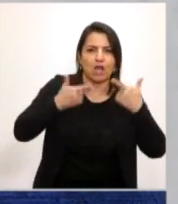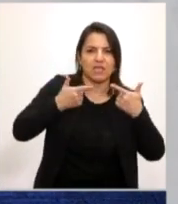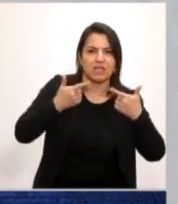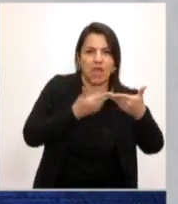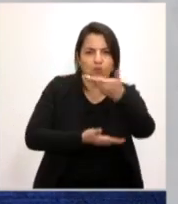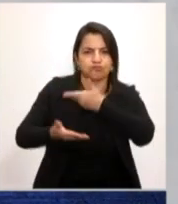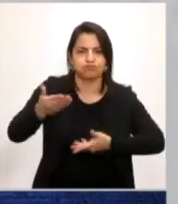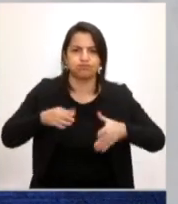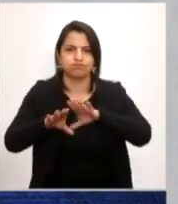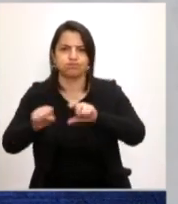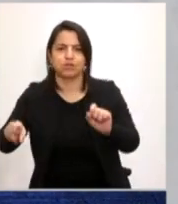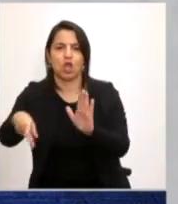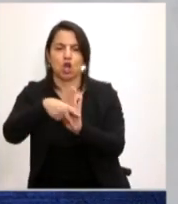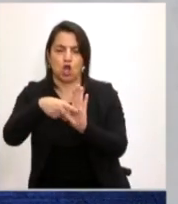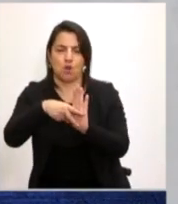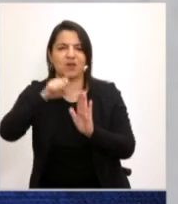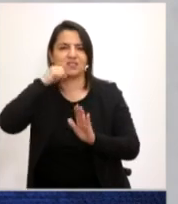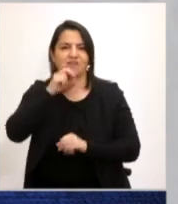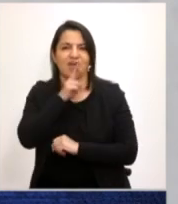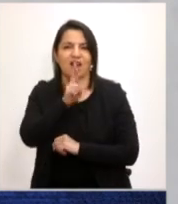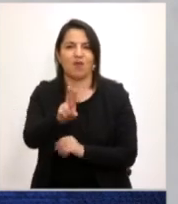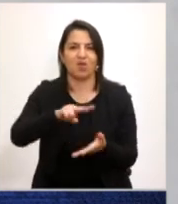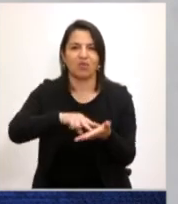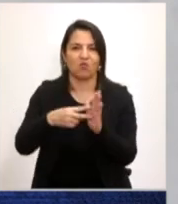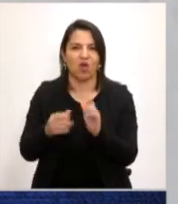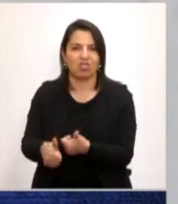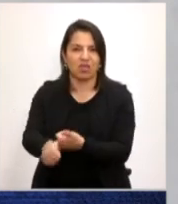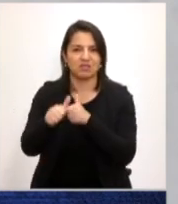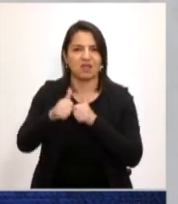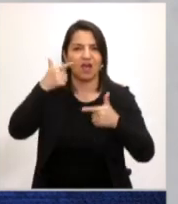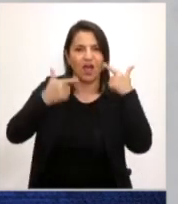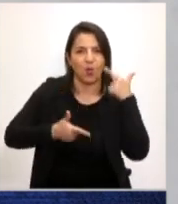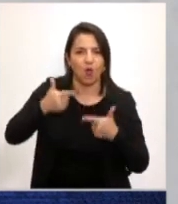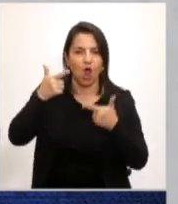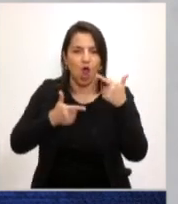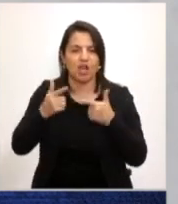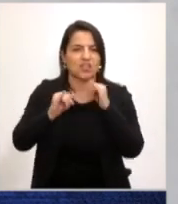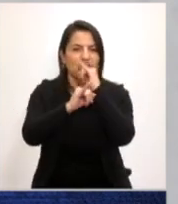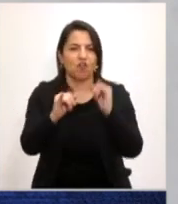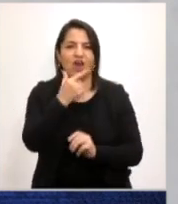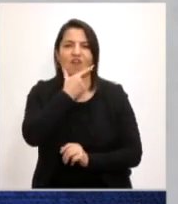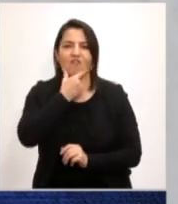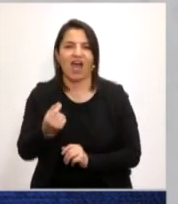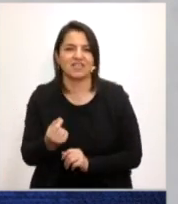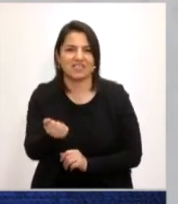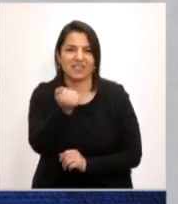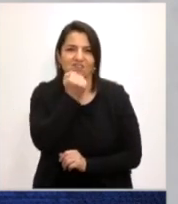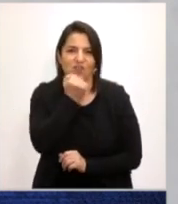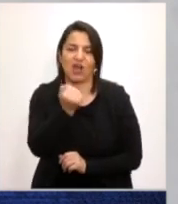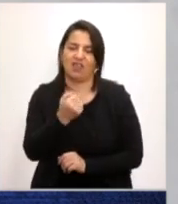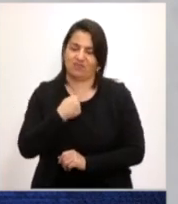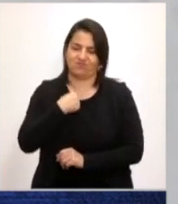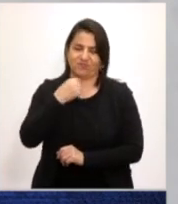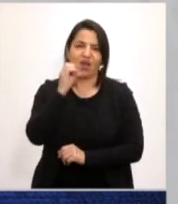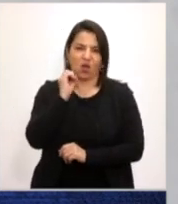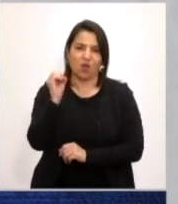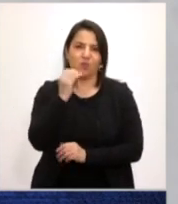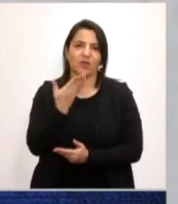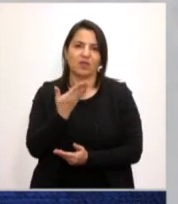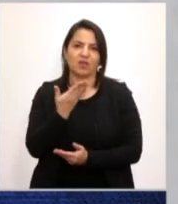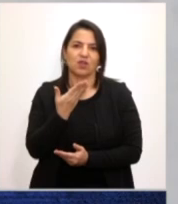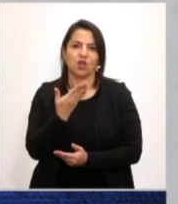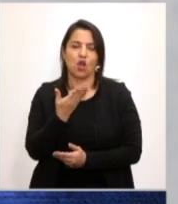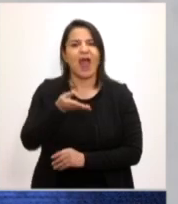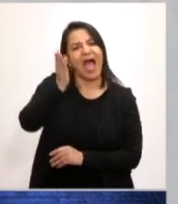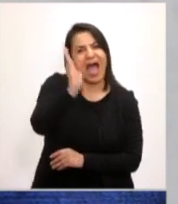norma es buscar resolver el problema y el desafío de la política de forma fácil y equivocada, a mi parecer. Anular o